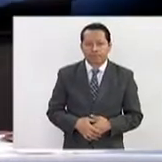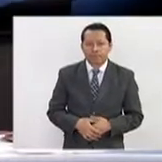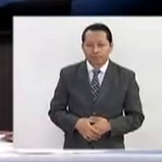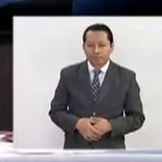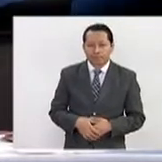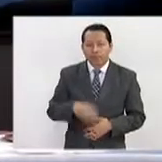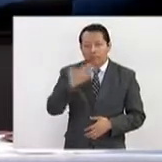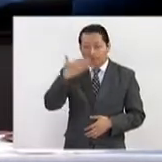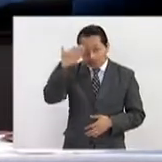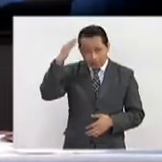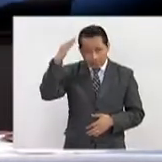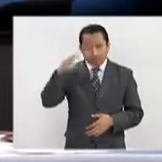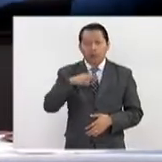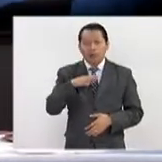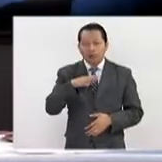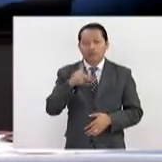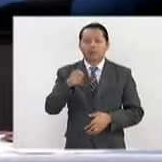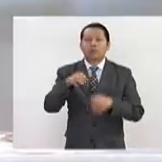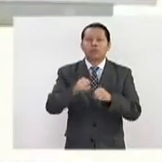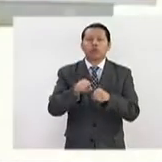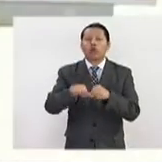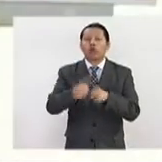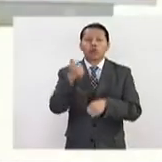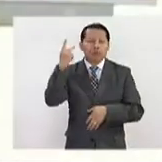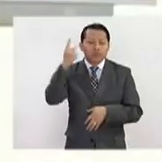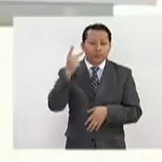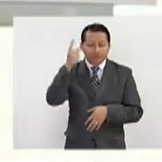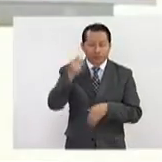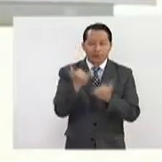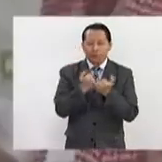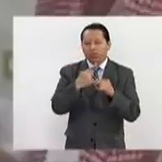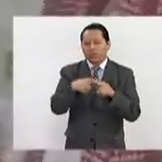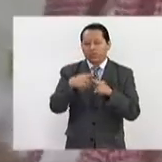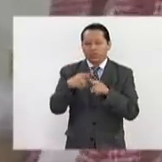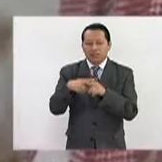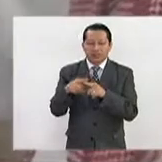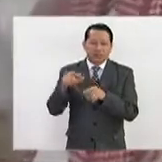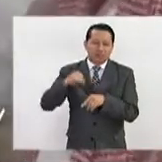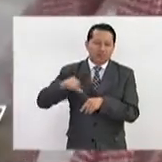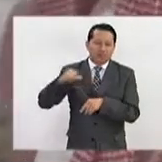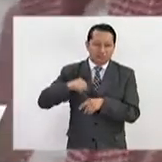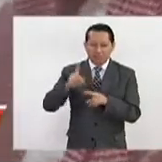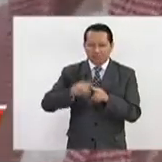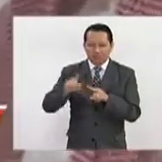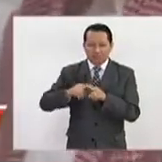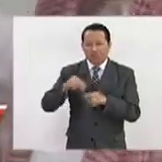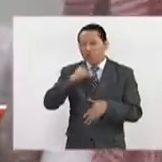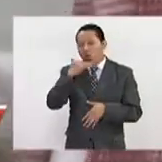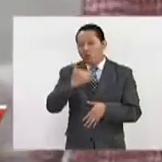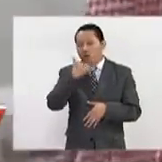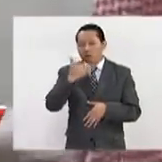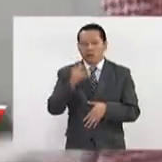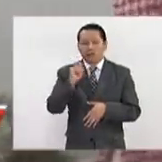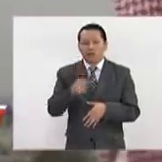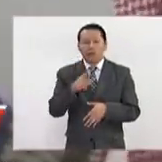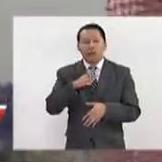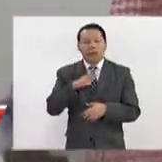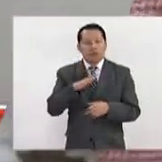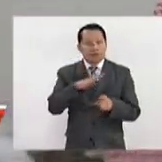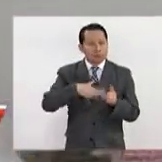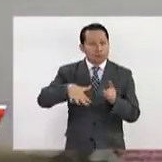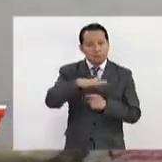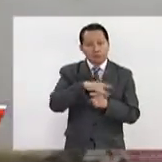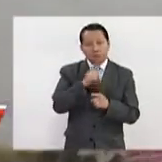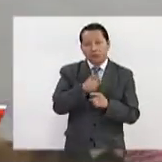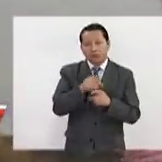En Arabia Saudita fueron detenidos 11 príncipes, así como decenas de antiguos ministros acusados de corrupción. De acuerdo con los medios locales,